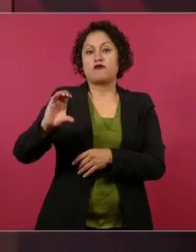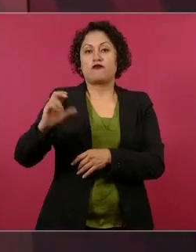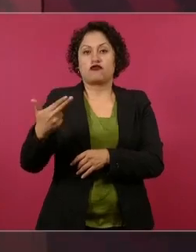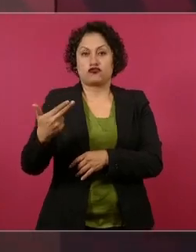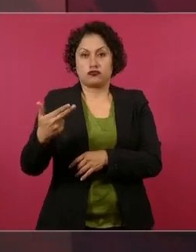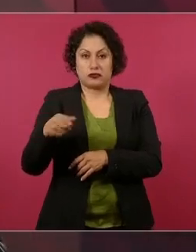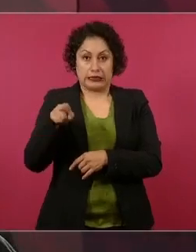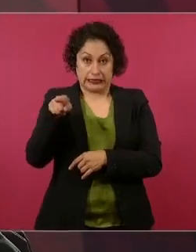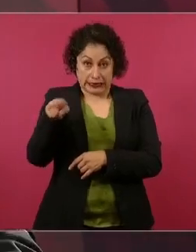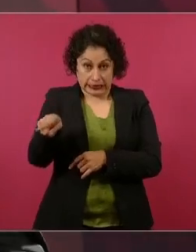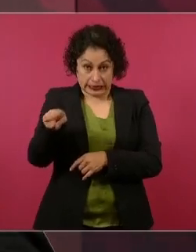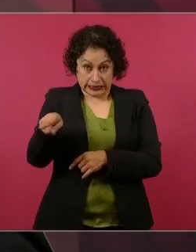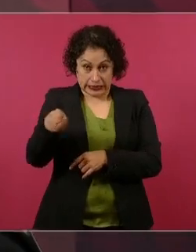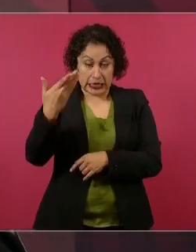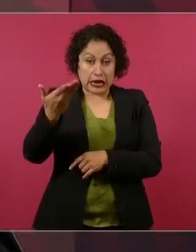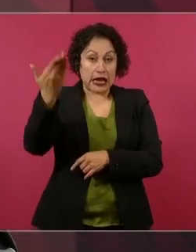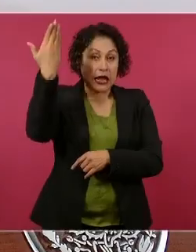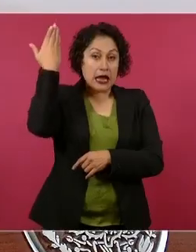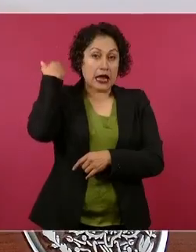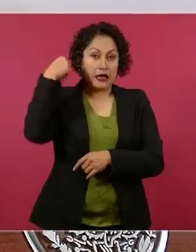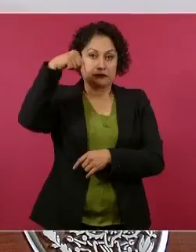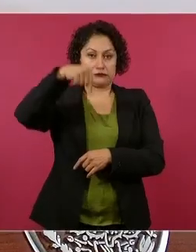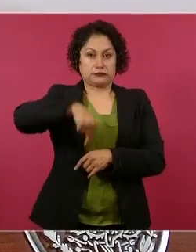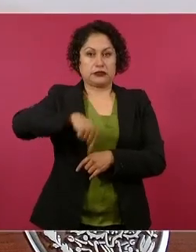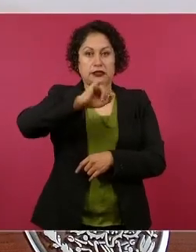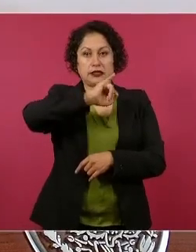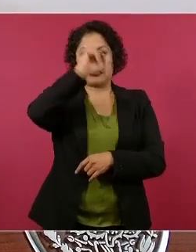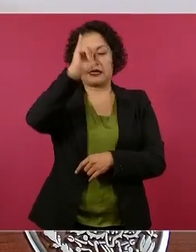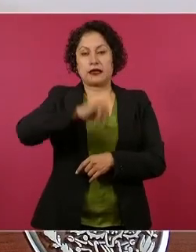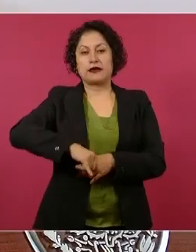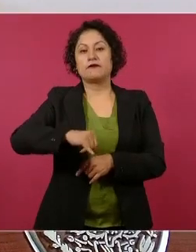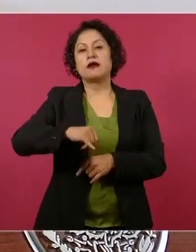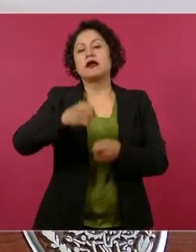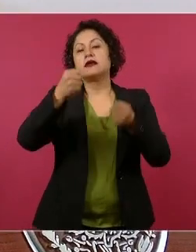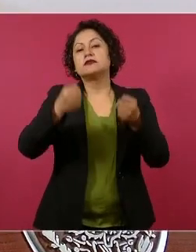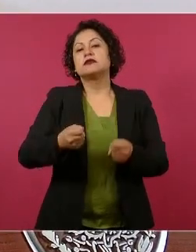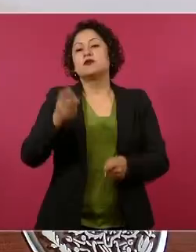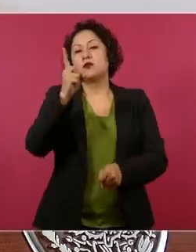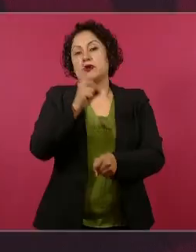fue jefe de la policía aquí, de seguridad pública,